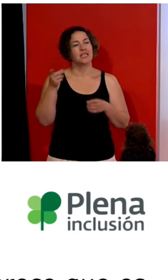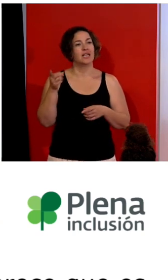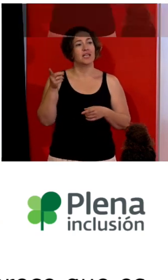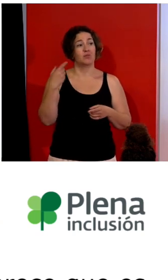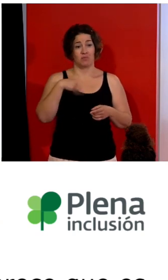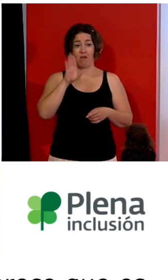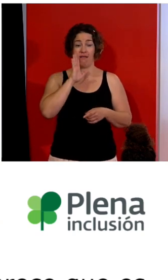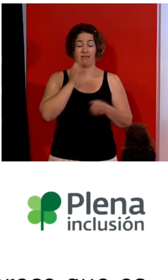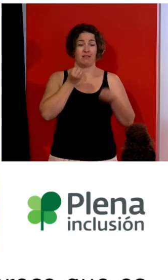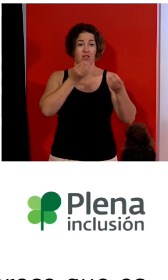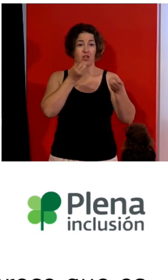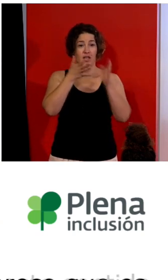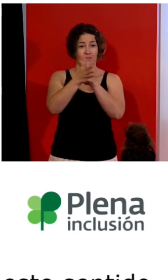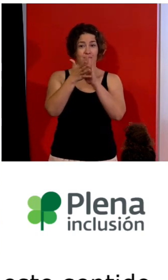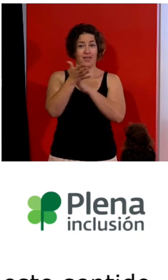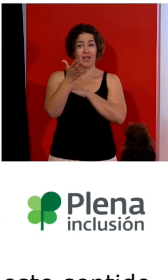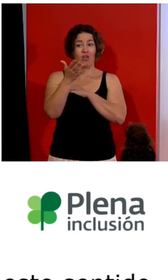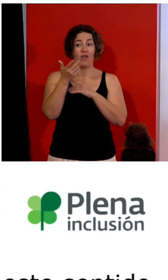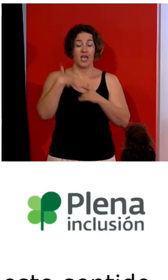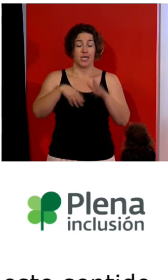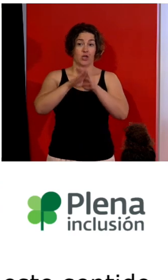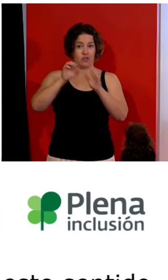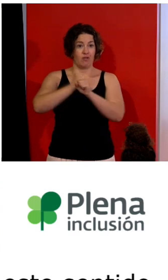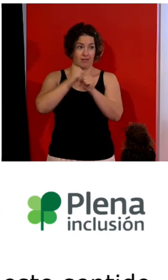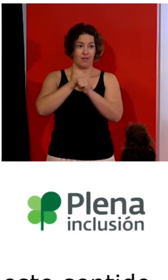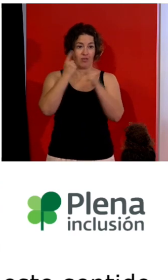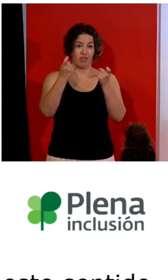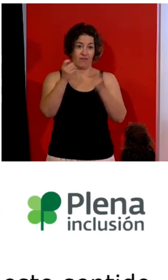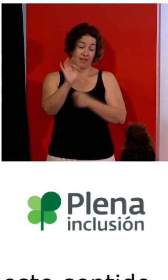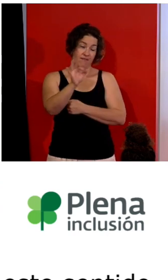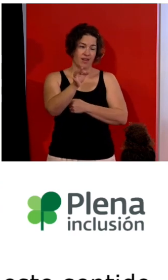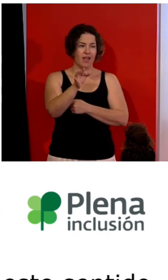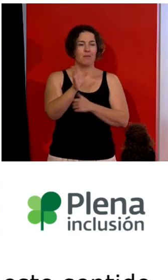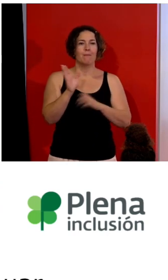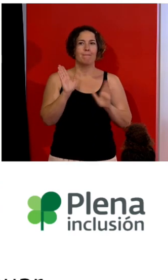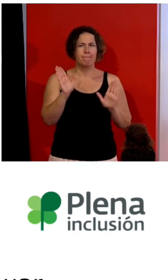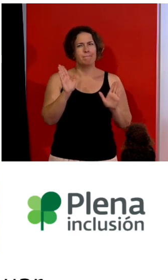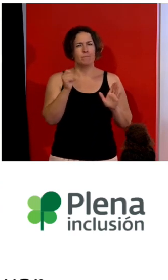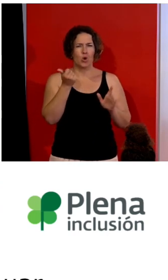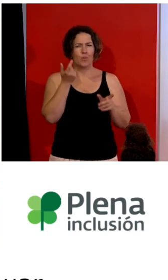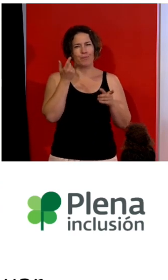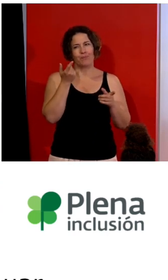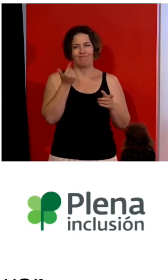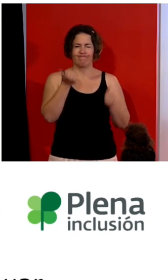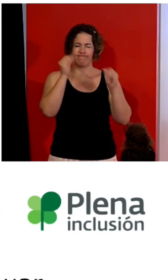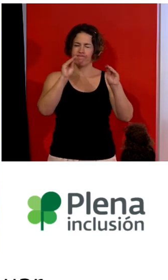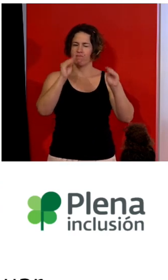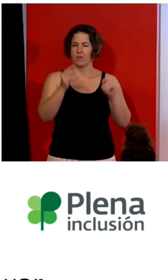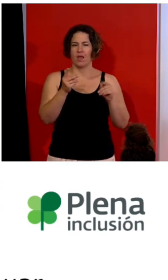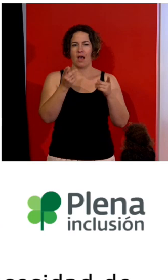Mabel contaba de cosas a continuar trabajando, pues bueno, señalar a lo mejor la necesidad de que